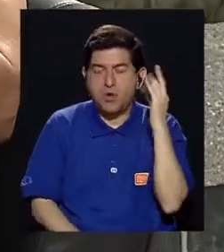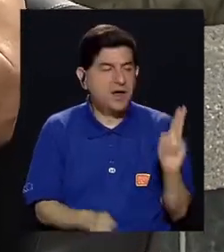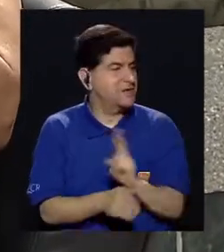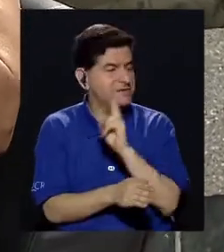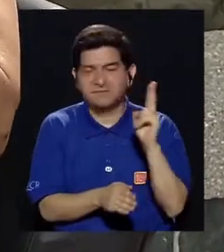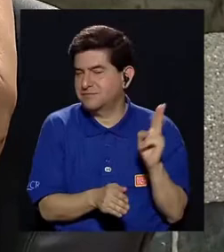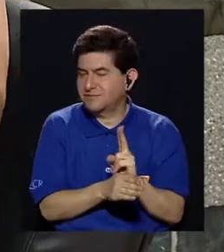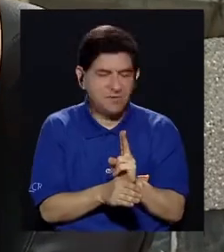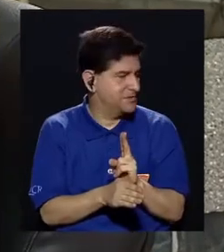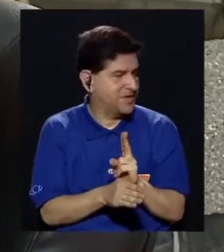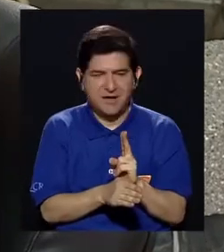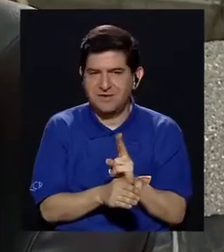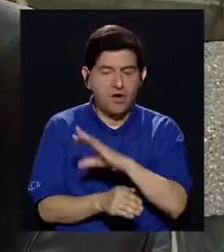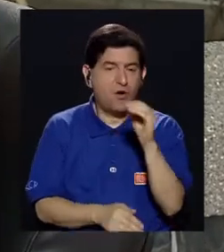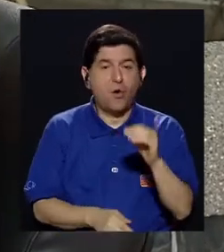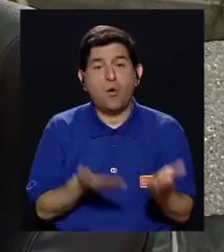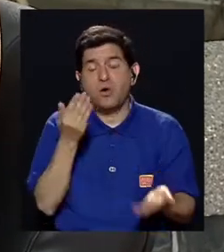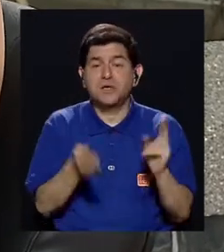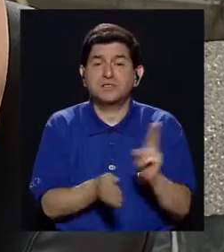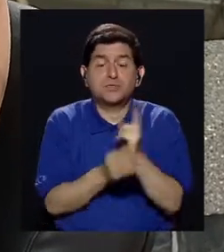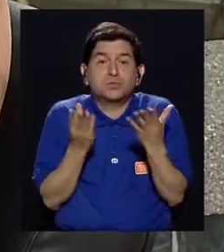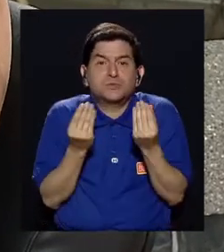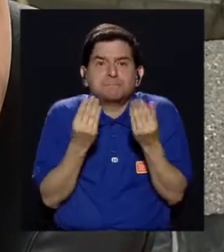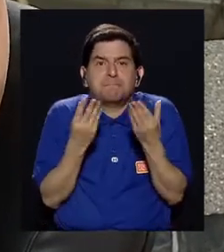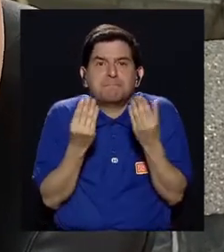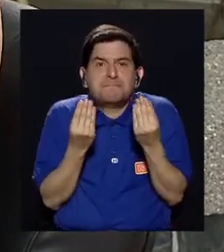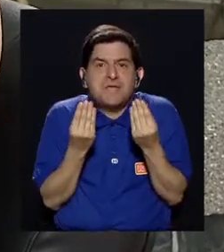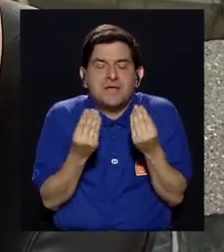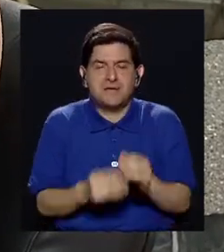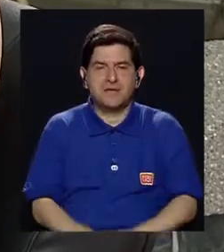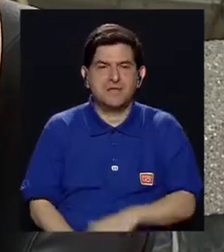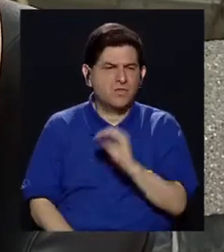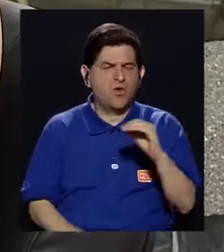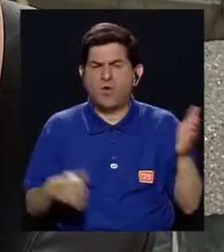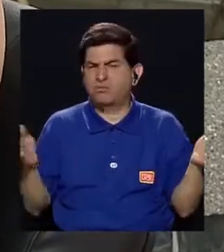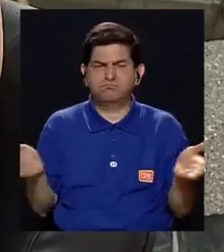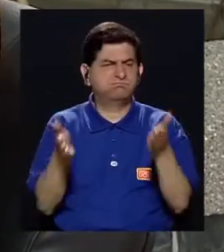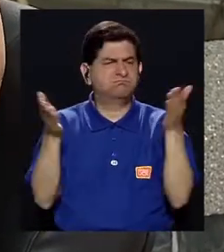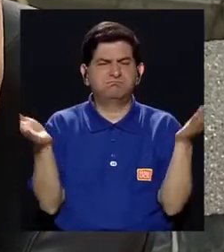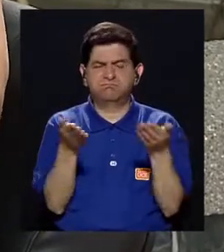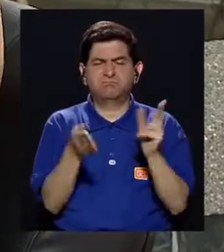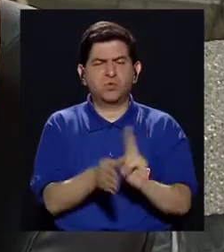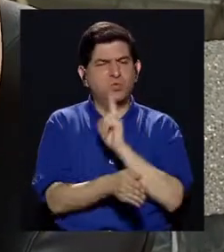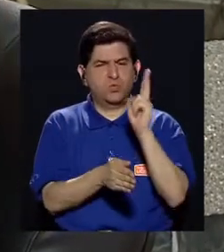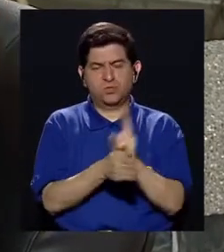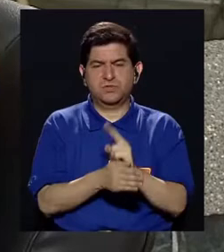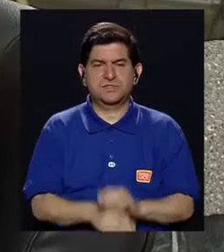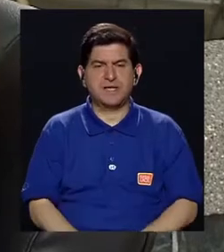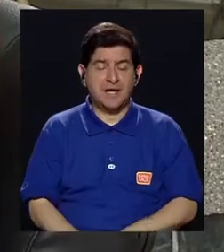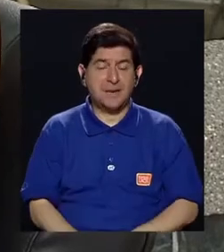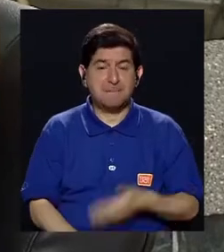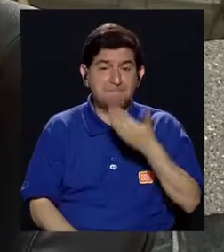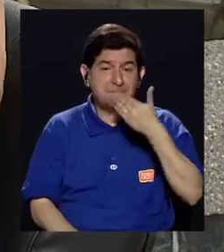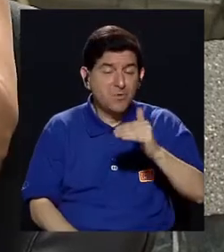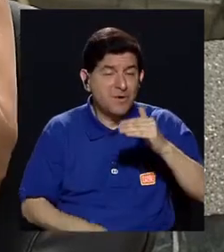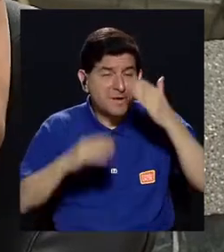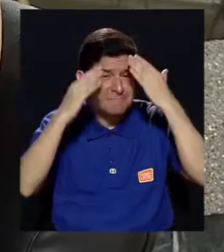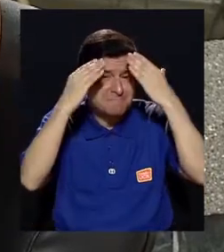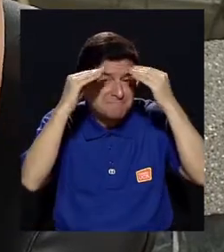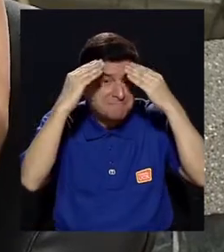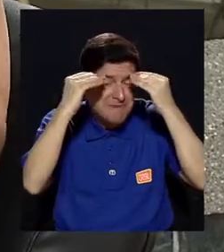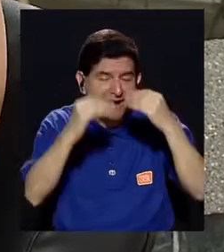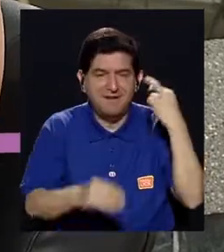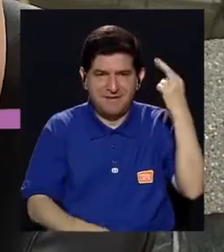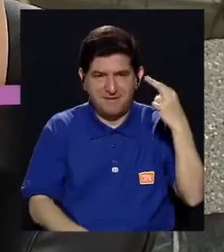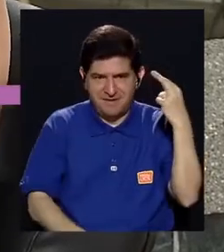usar, o los usen con mucho miedo, o desmotivan su uso porque están mal indicados, porque